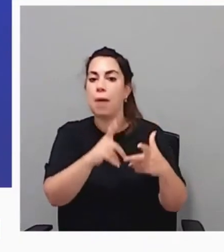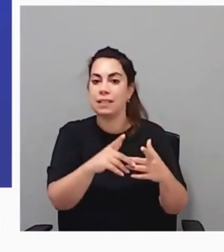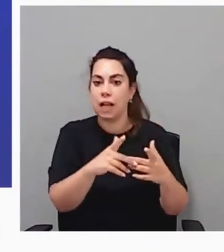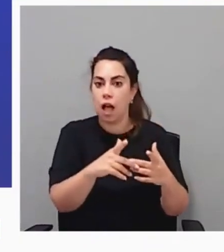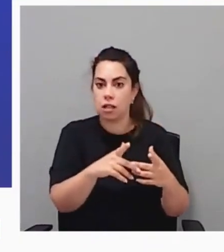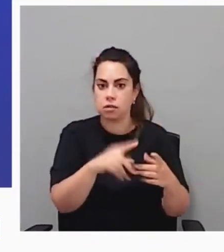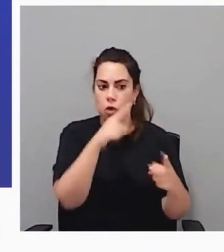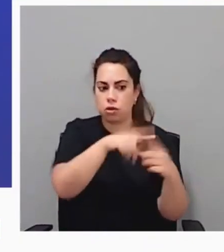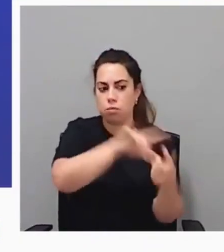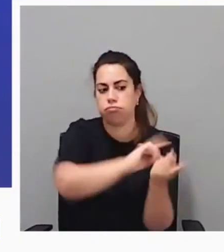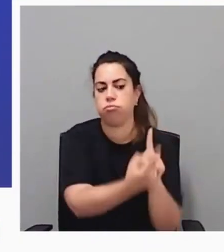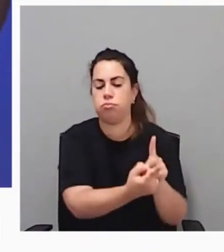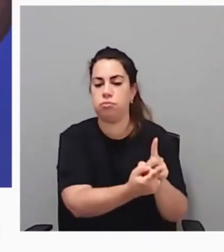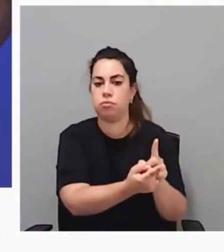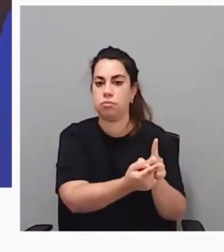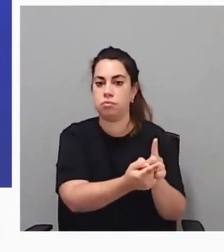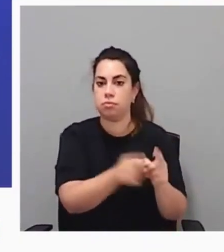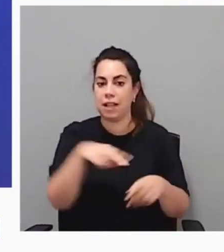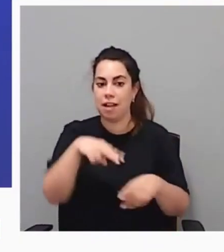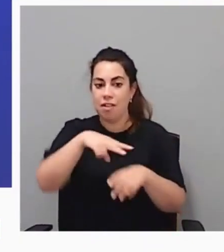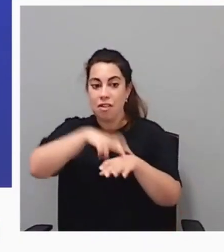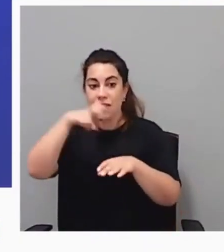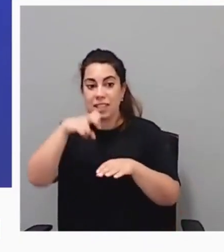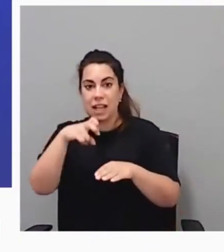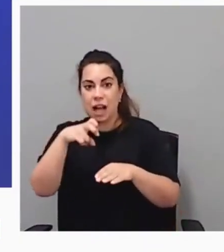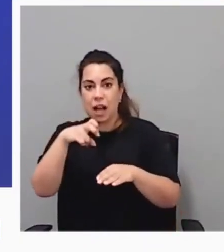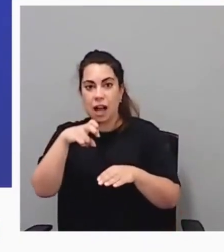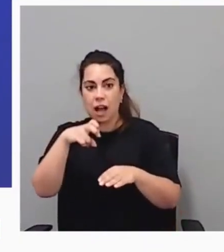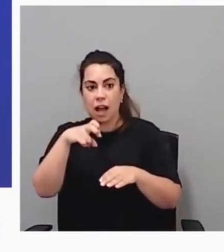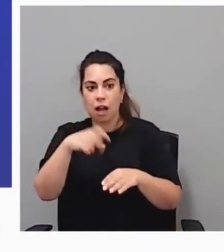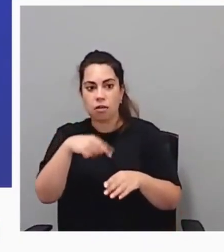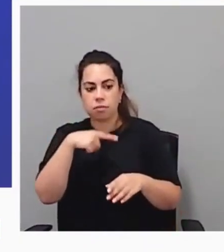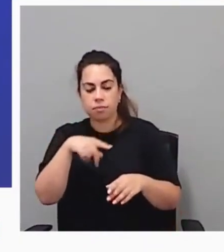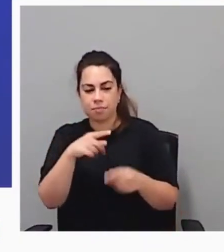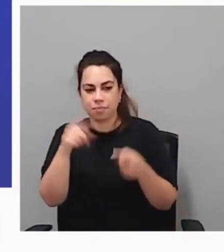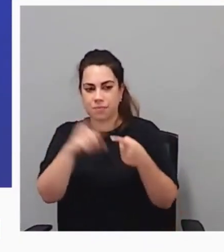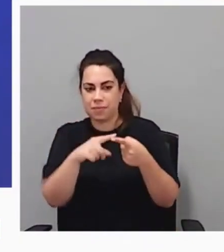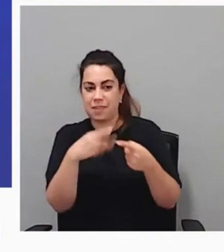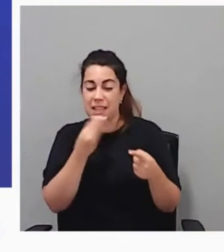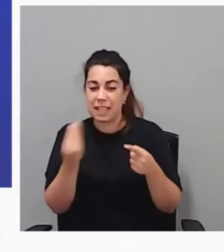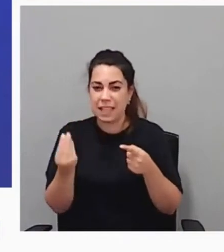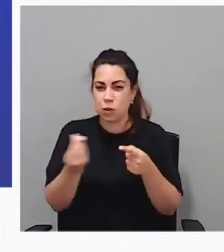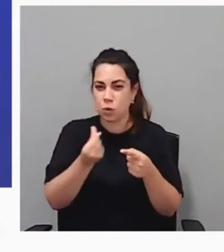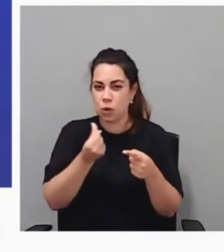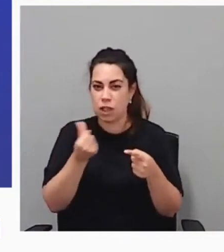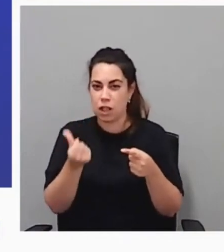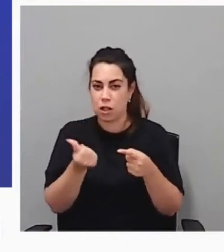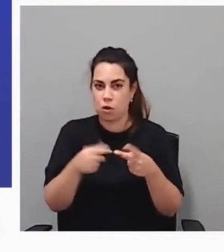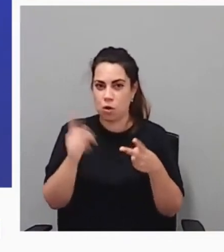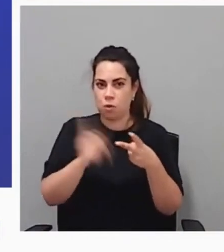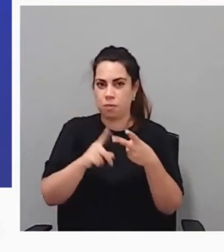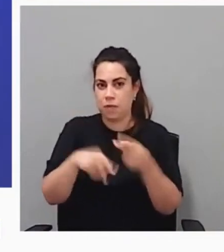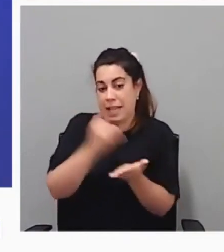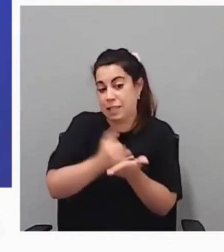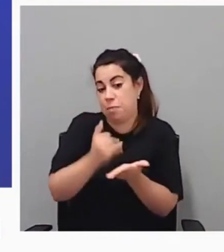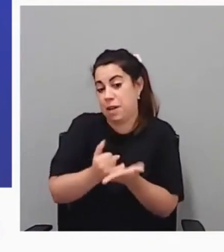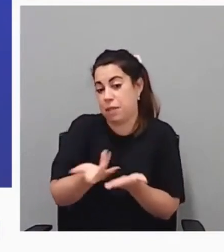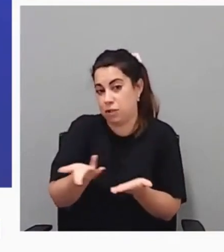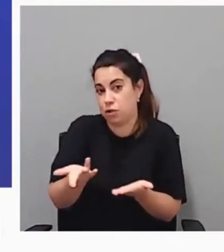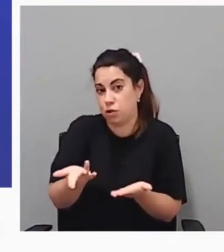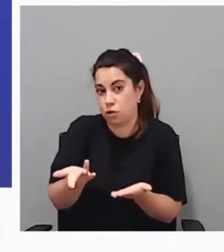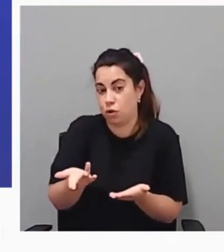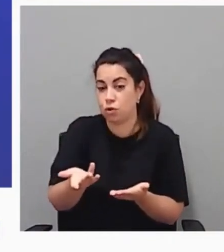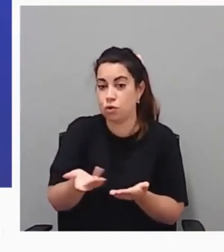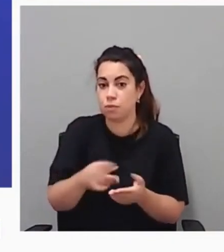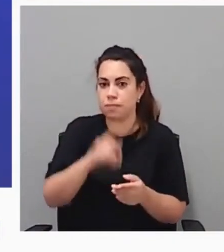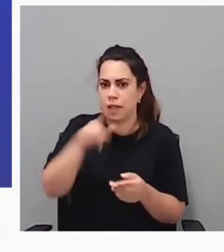física es la intercara entre la intuición, los experimentos, que son como una especie de computación analógica, que volveré más